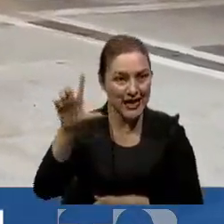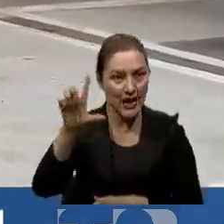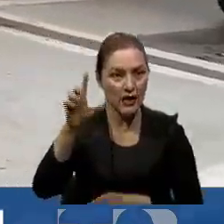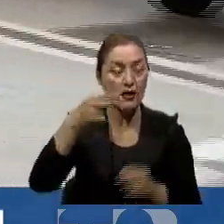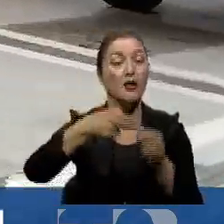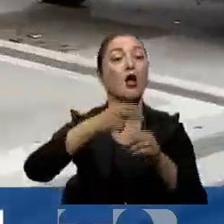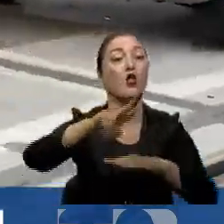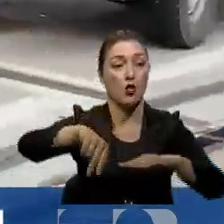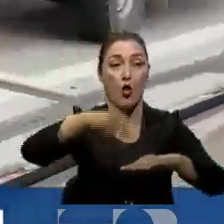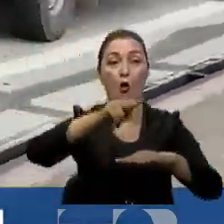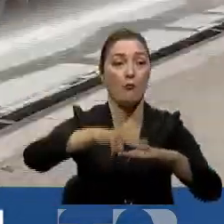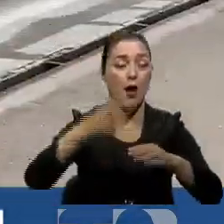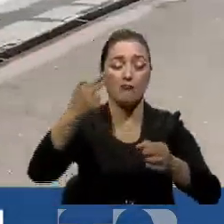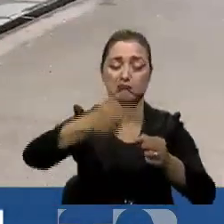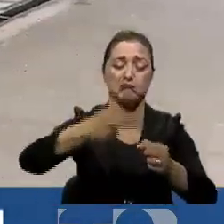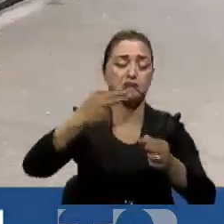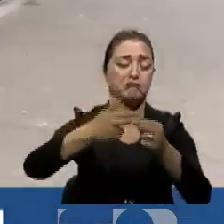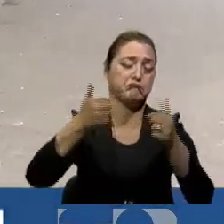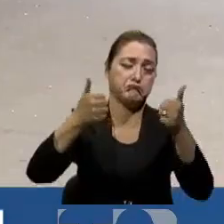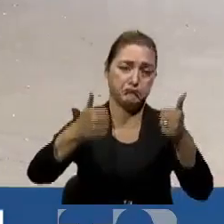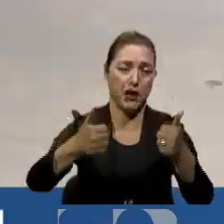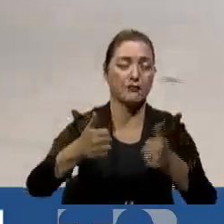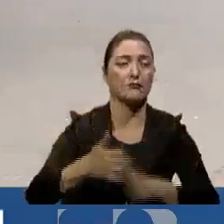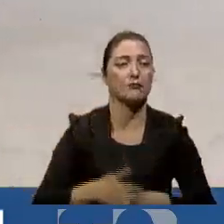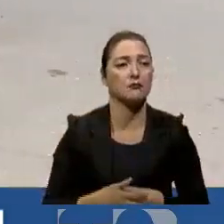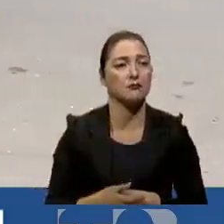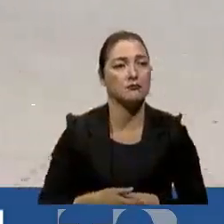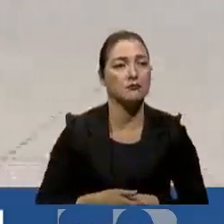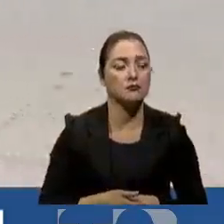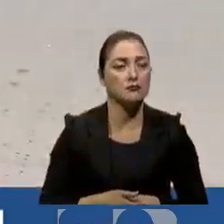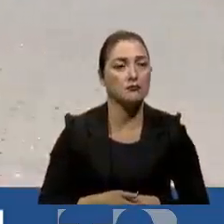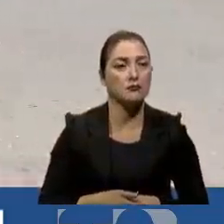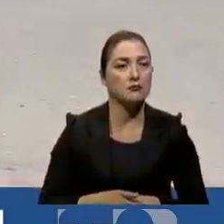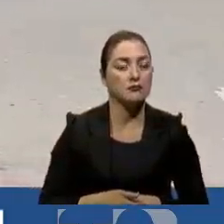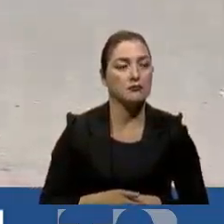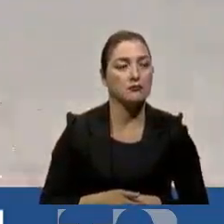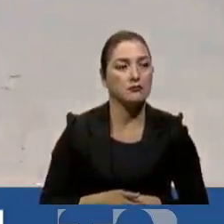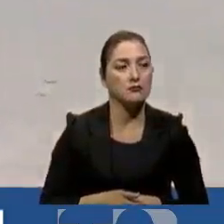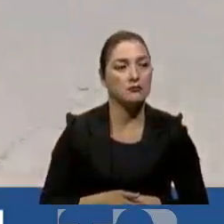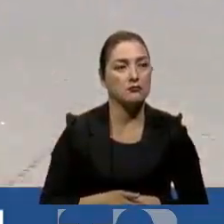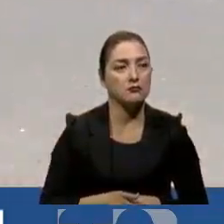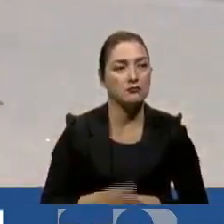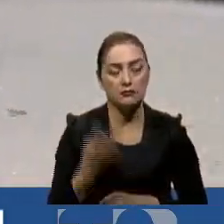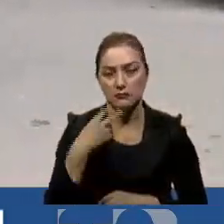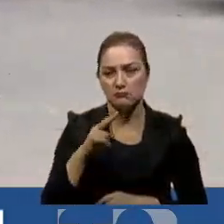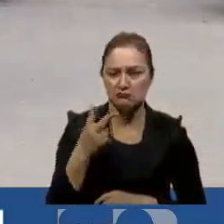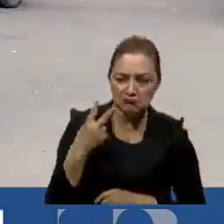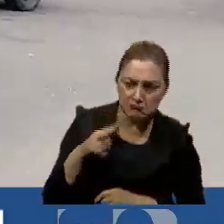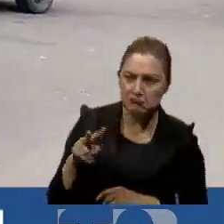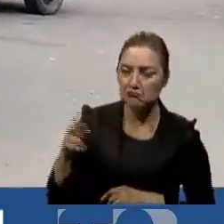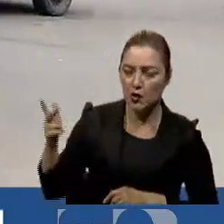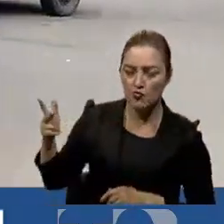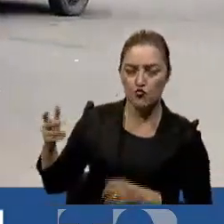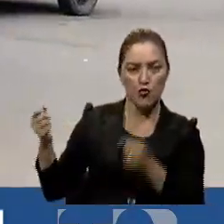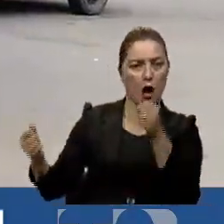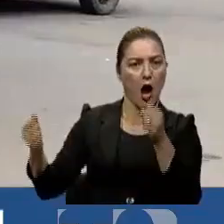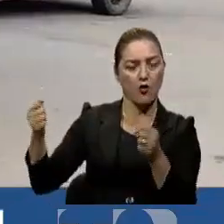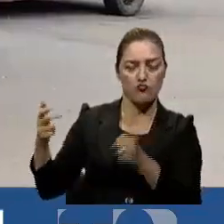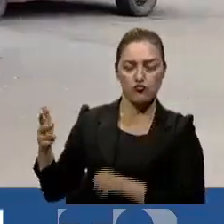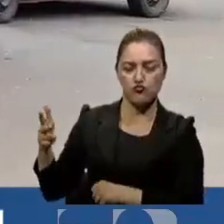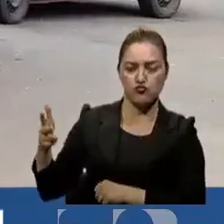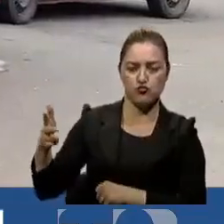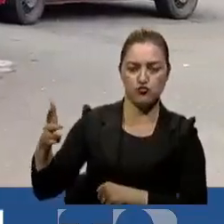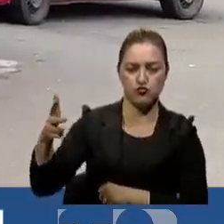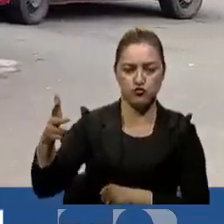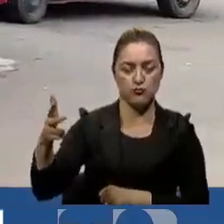que en este momento se está comercializando. Sin embargo, hace contados instantes hemos visto que ha llegado un tanquero hacia esta estación de servicio,